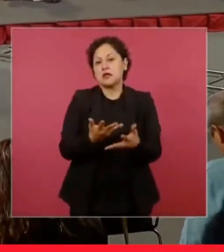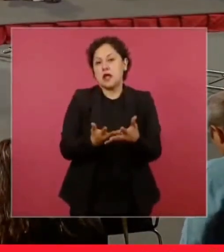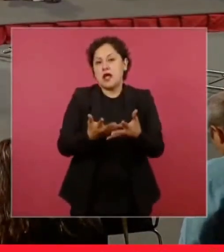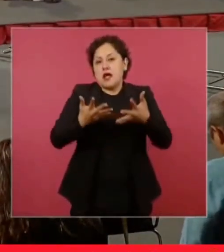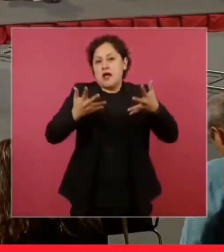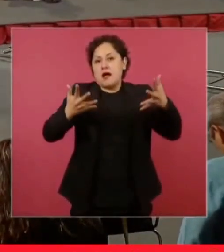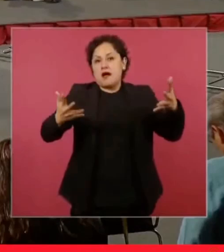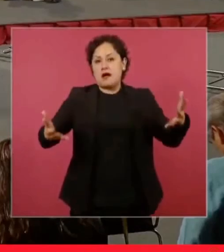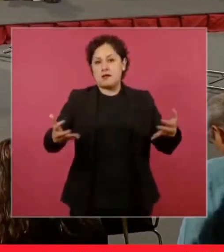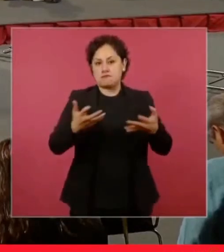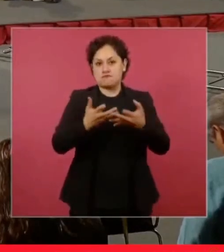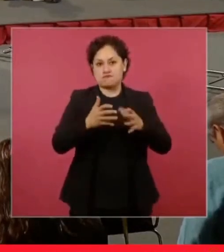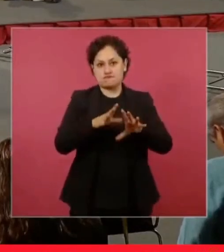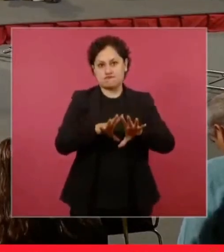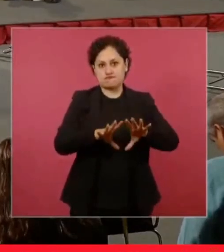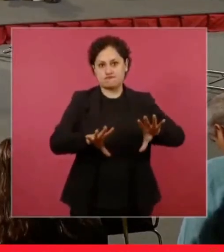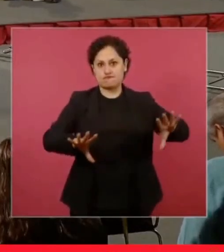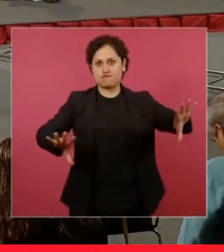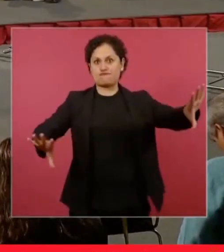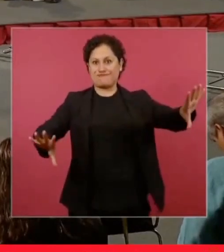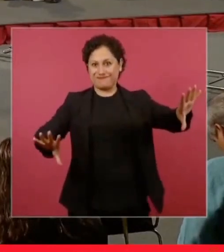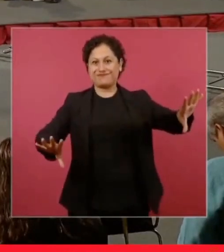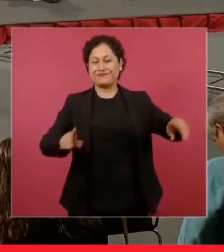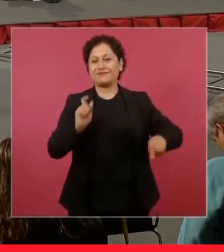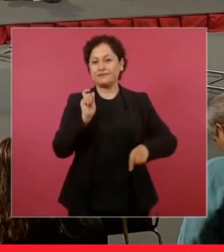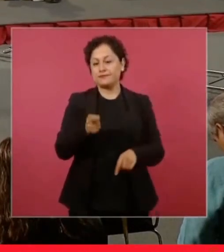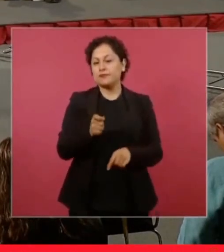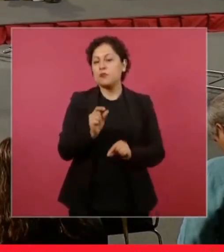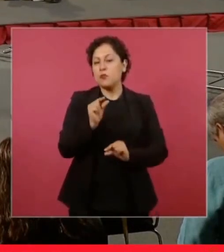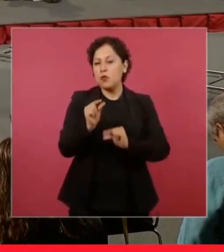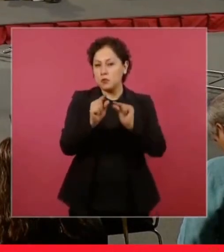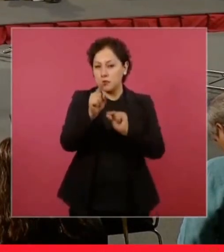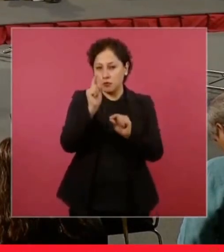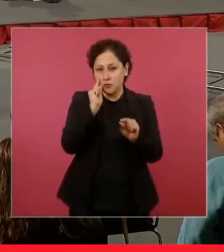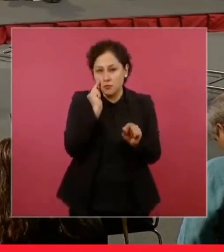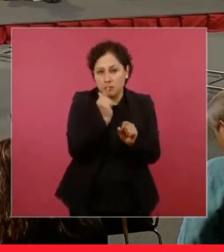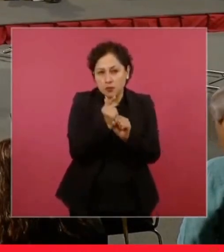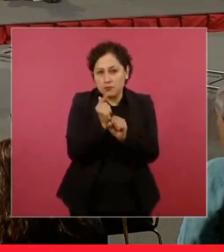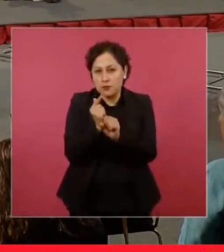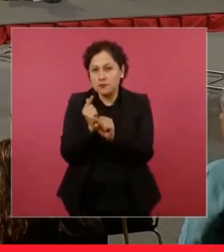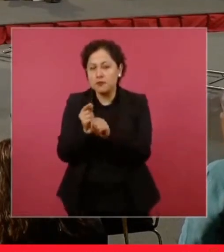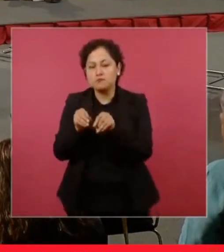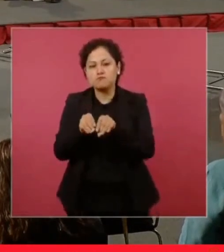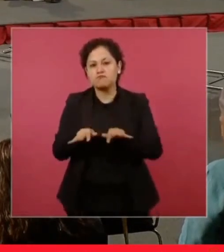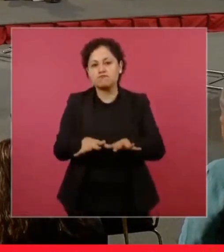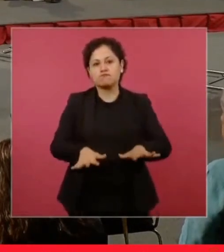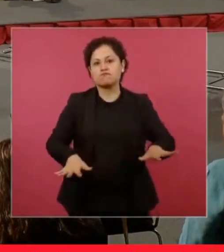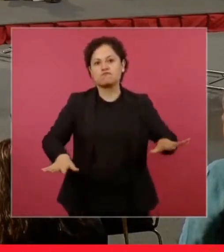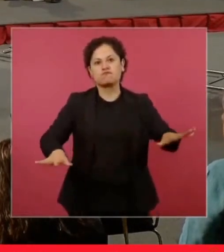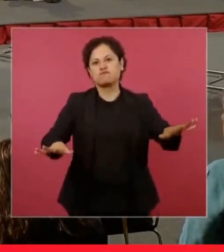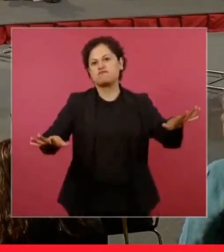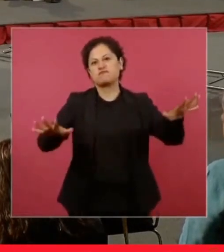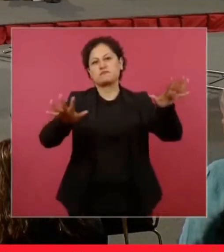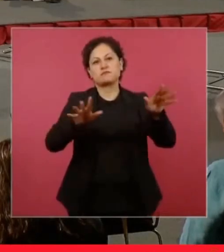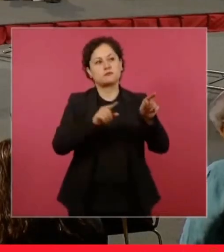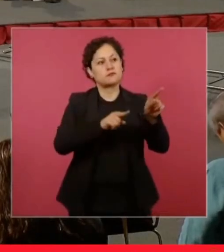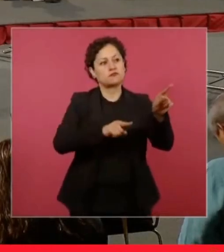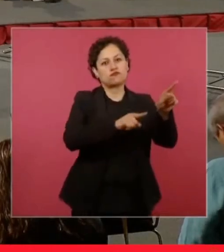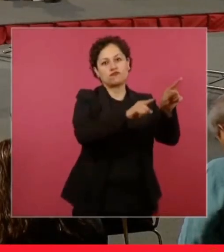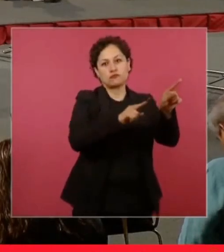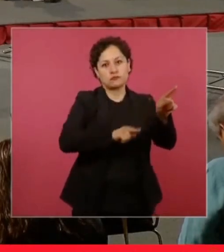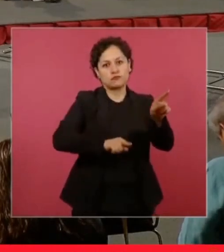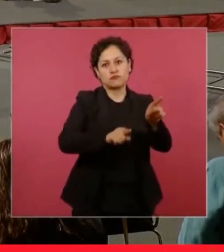y también con un poco de paciencia se puede identificar la dispersión en toda la geografía del país de diferentes